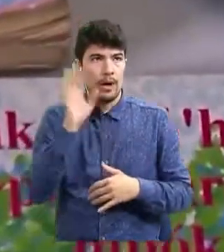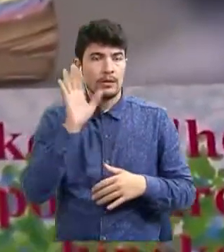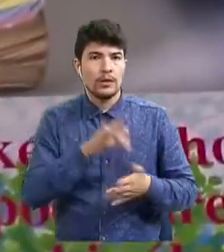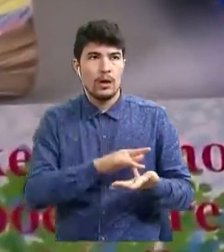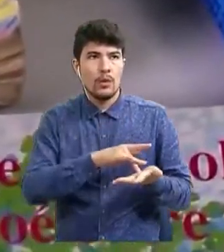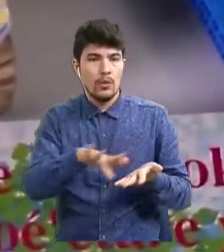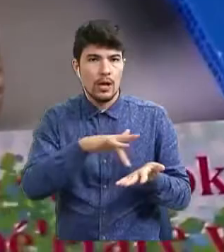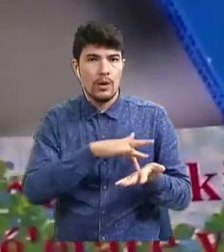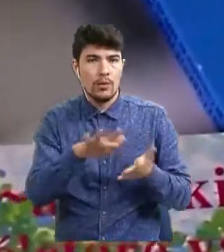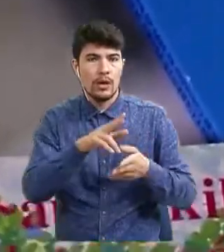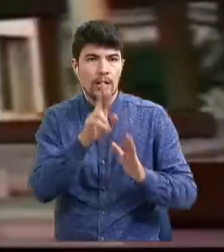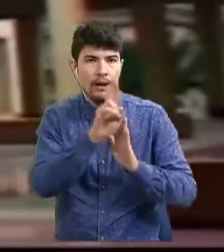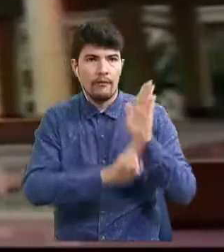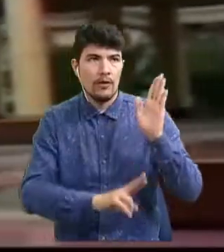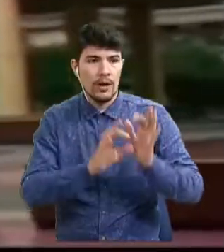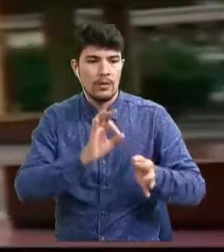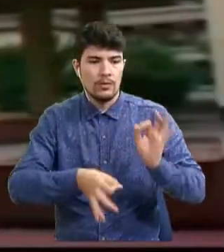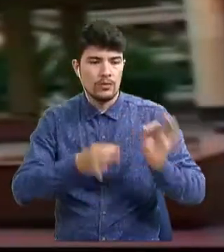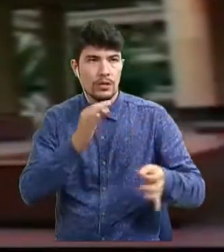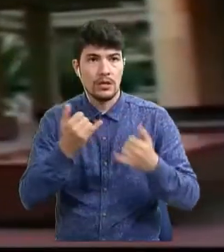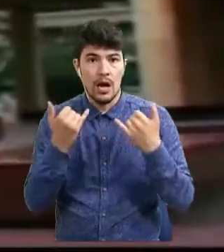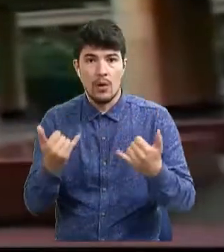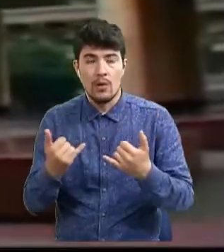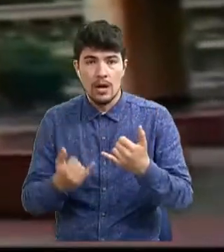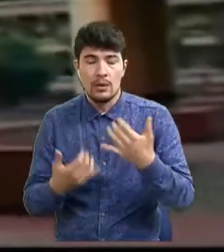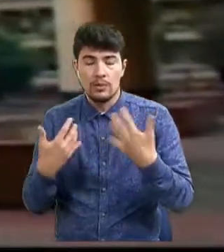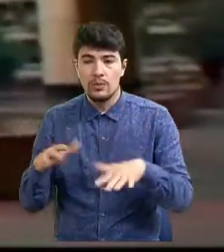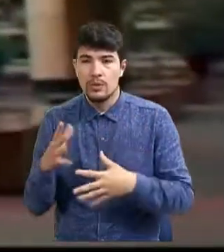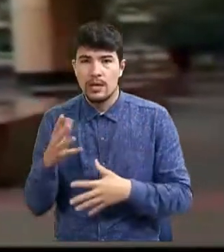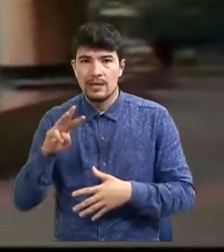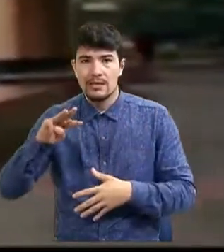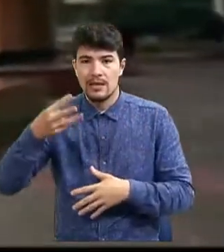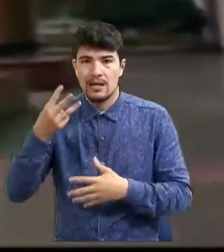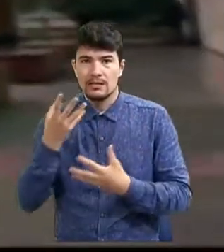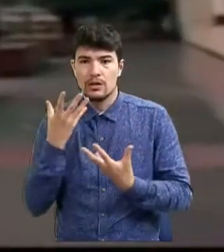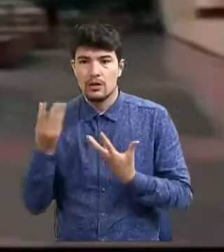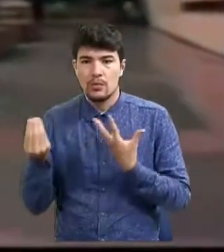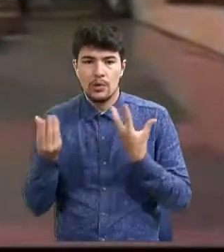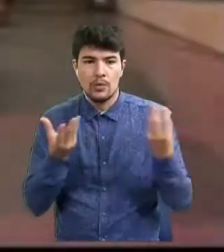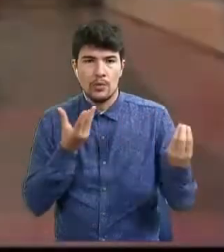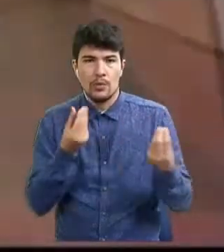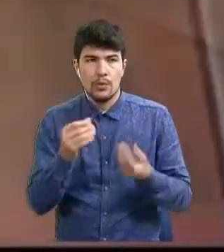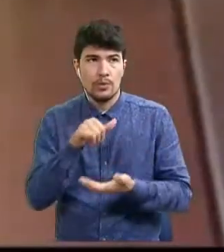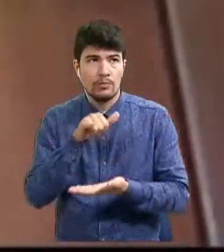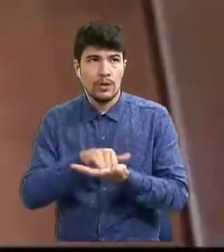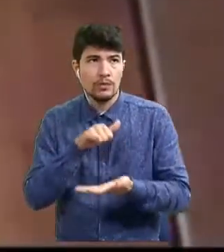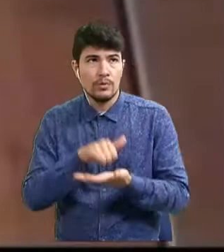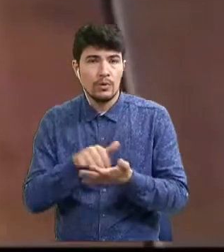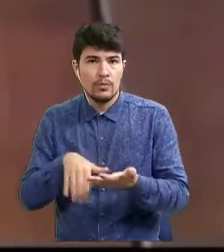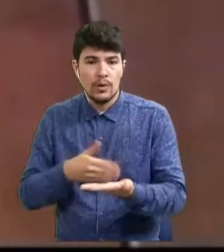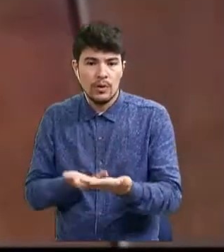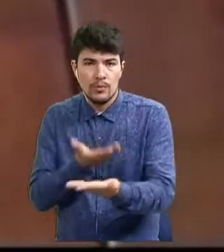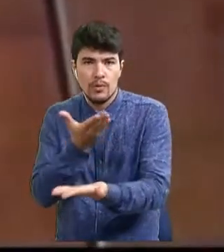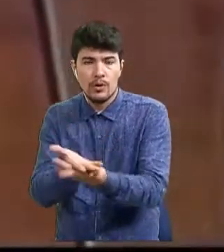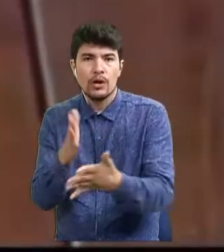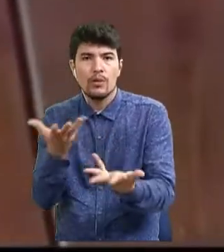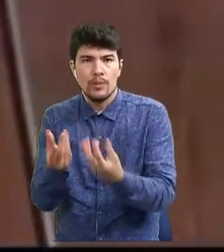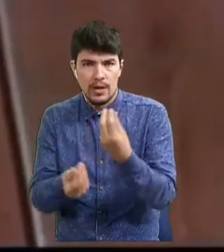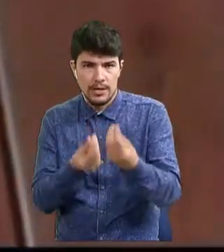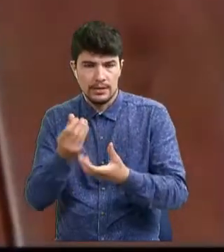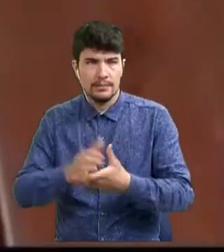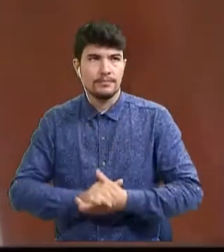urge de la reforma a la justicia. Actualmente hay tres grupos de partidarios del mismo número de mecanismos que proponen cómo